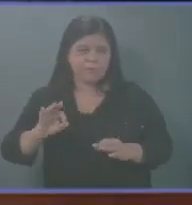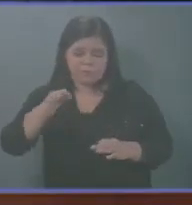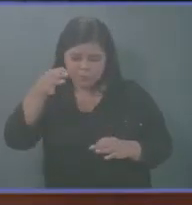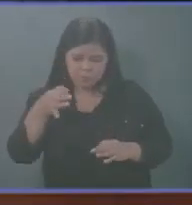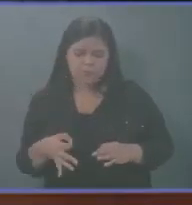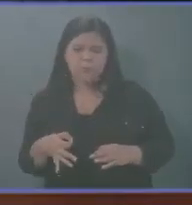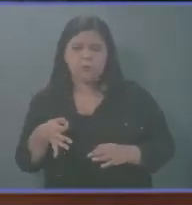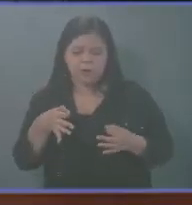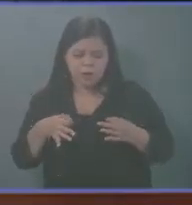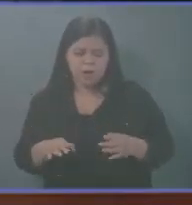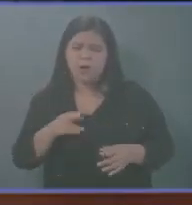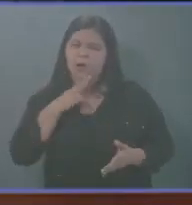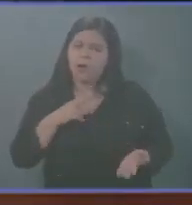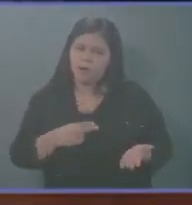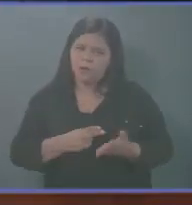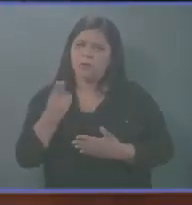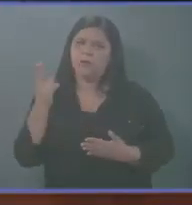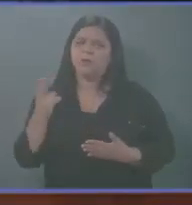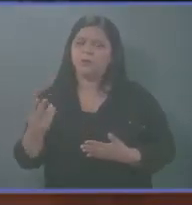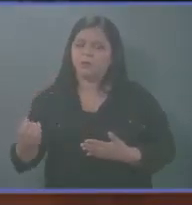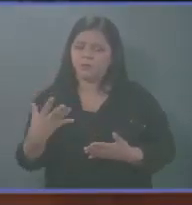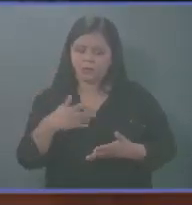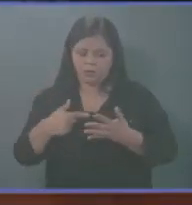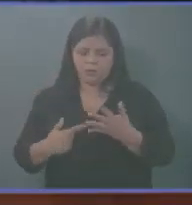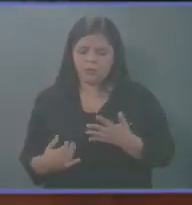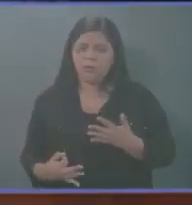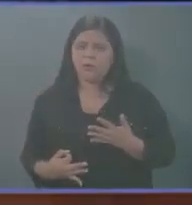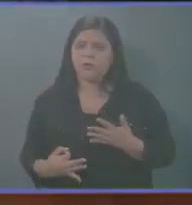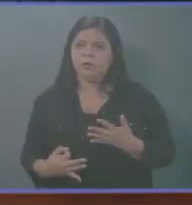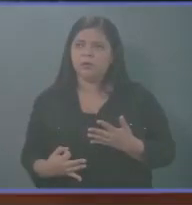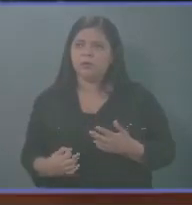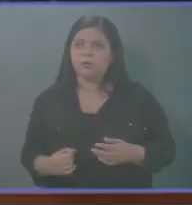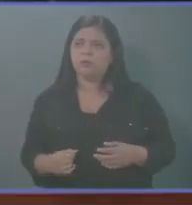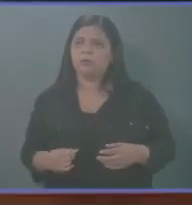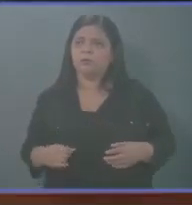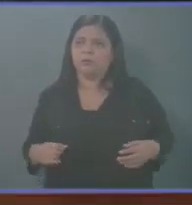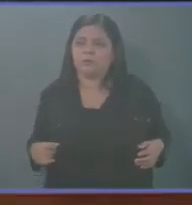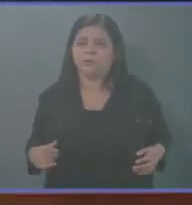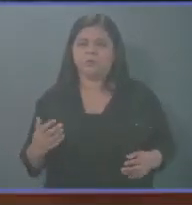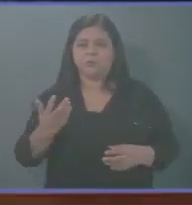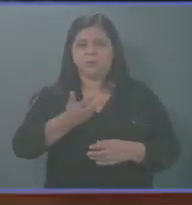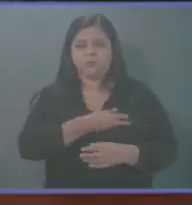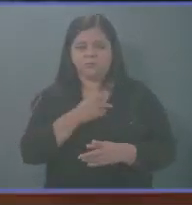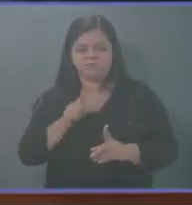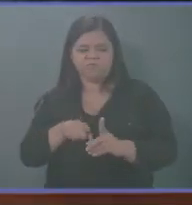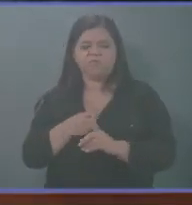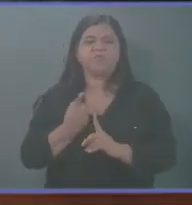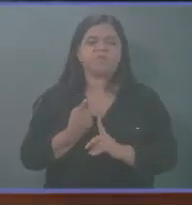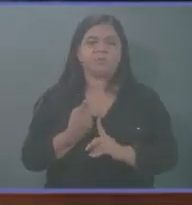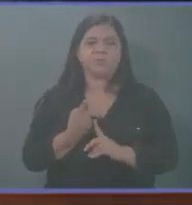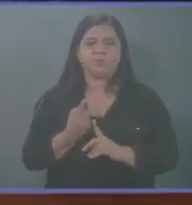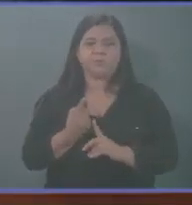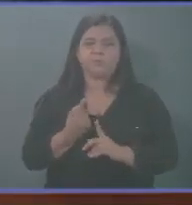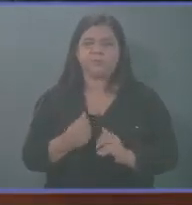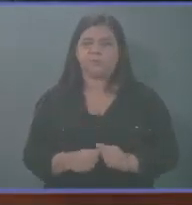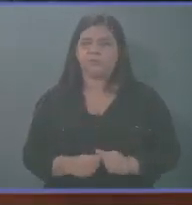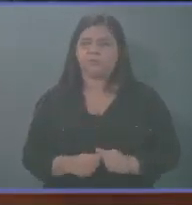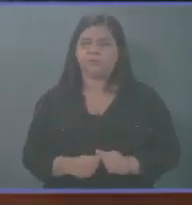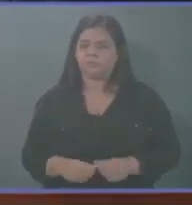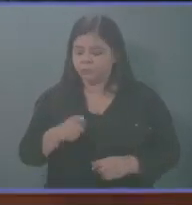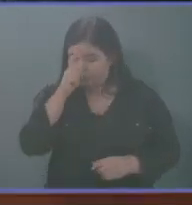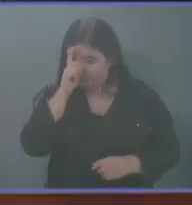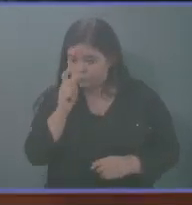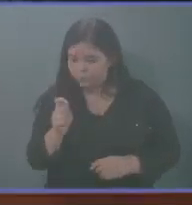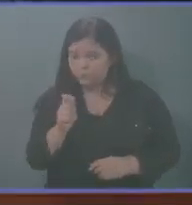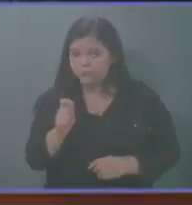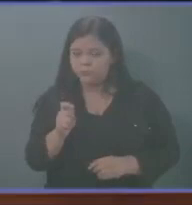manera íntegra y honesta lo que nos manda la ley, no solo vamos a estar dañando el honor,